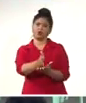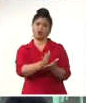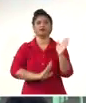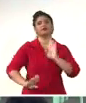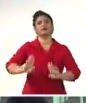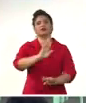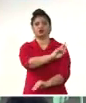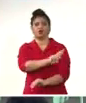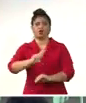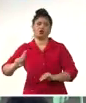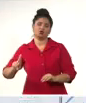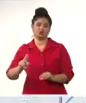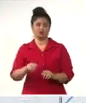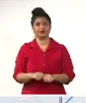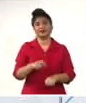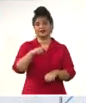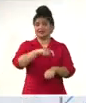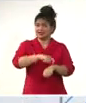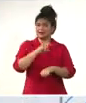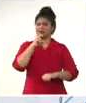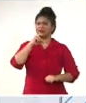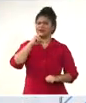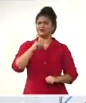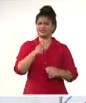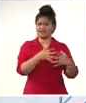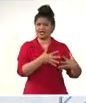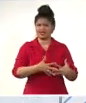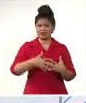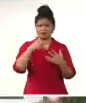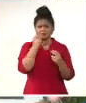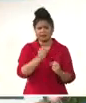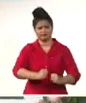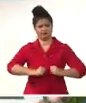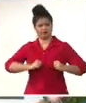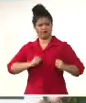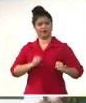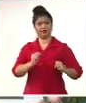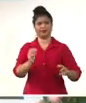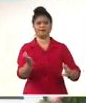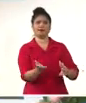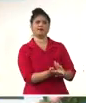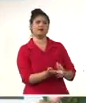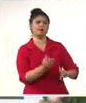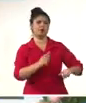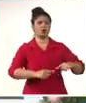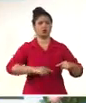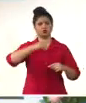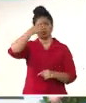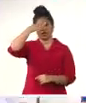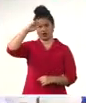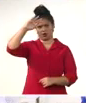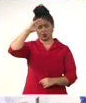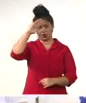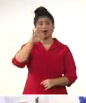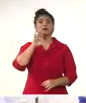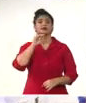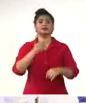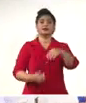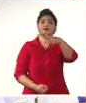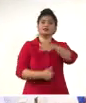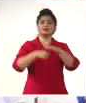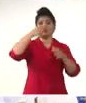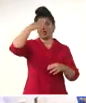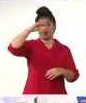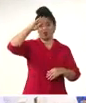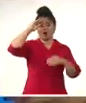en medio de una feroz campaña que apuesta, al decir del presidente cubano, por la enajenación y el olvido de un capítulo fundamental